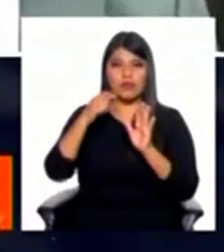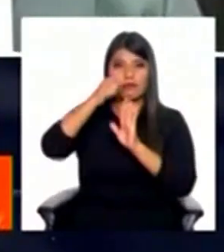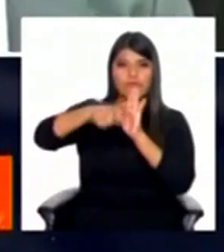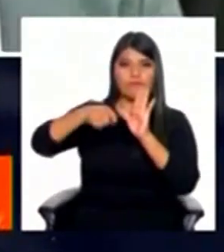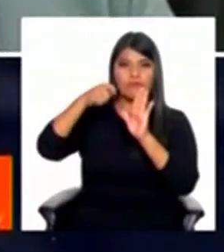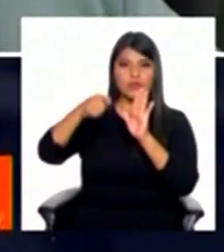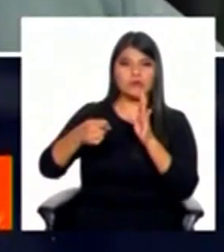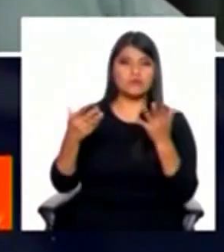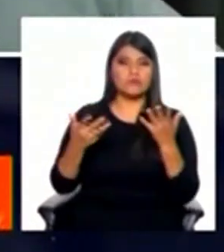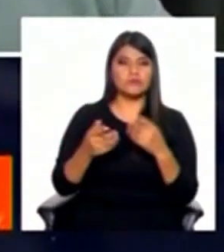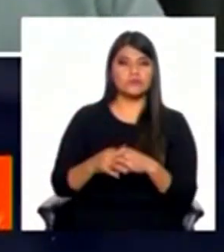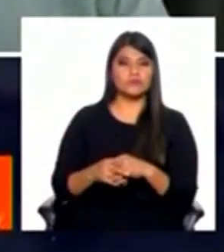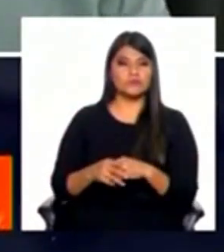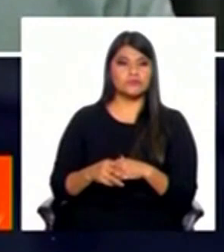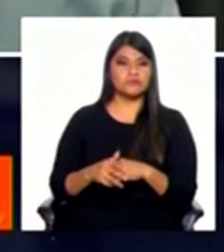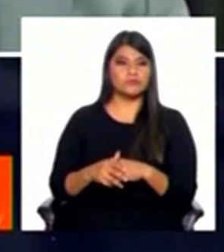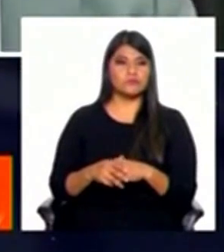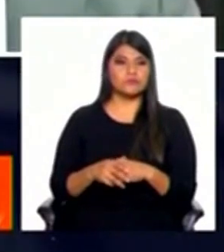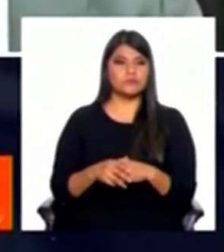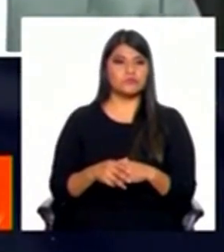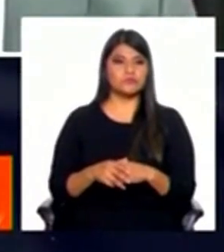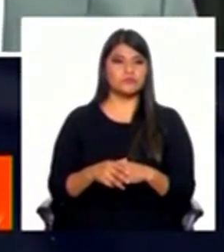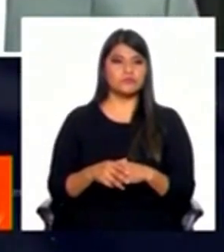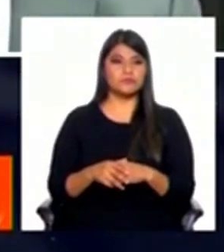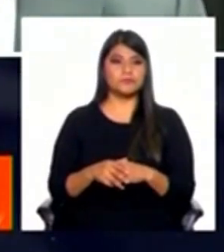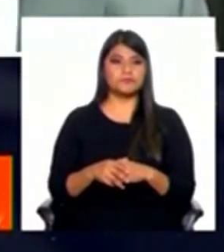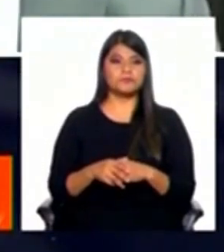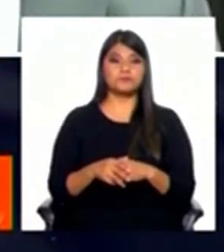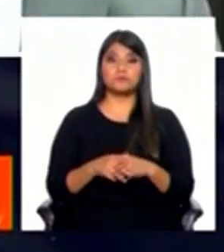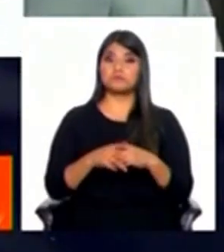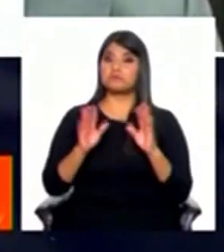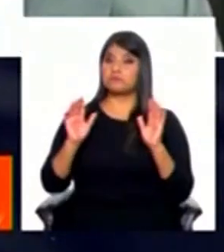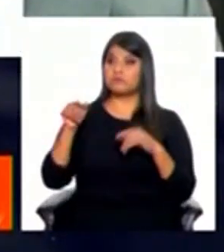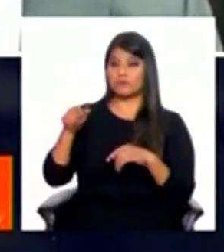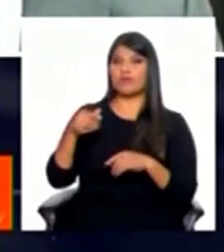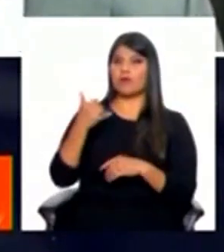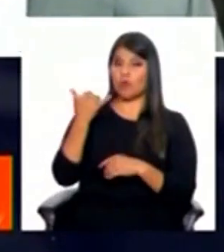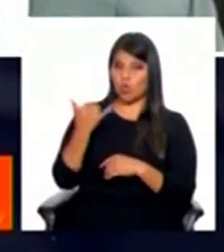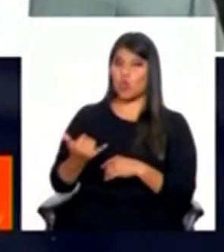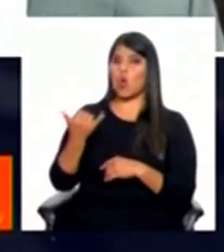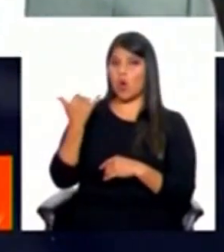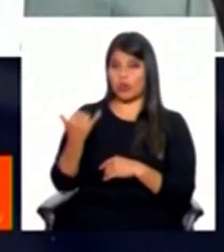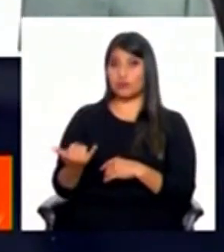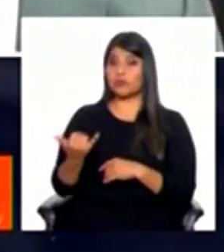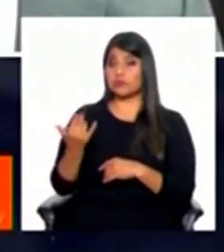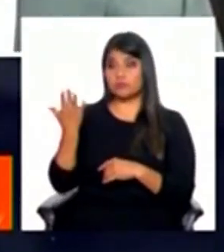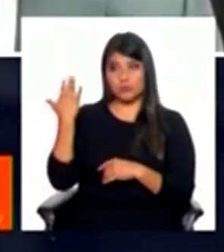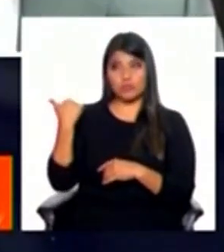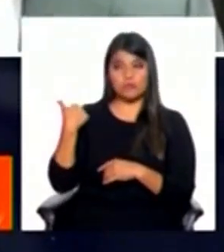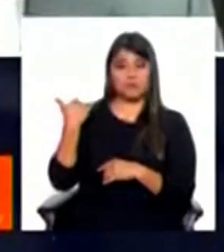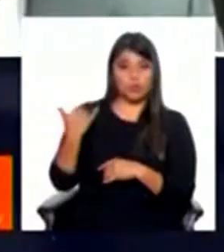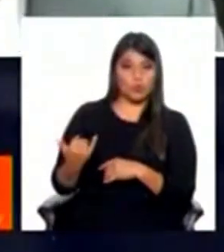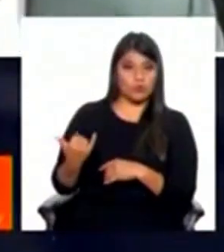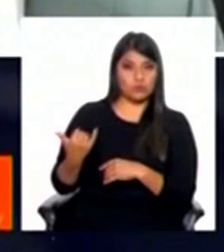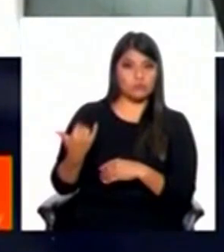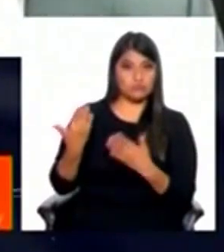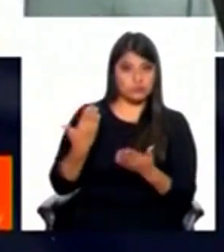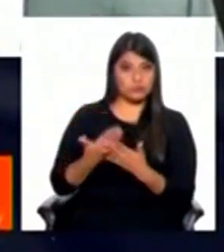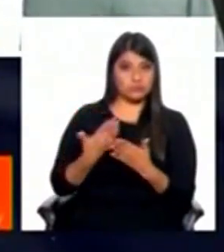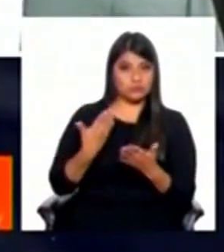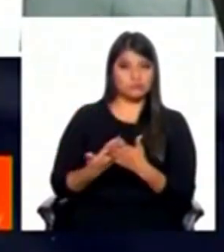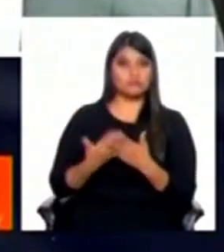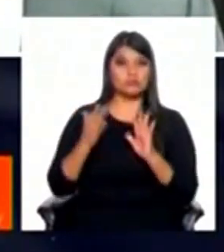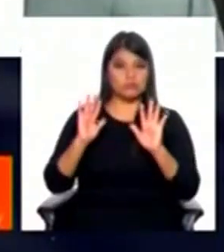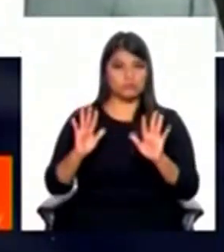están precisando este dato? Al parecer son imágenes recientes, hemos tomado conocimiento de ello y de inmediato hemos accionado.